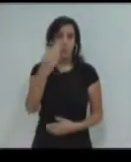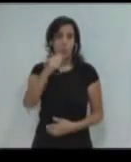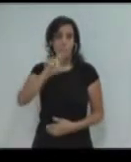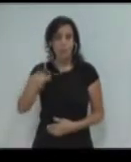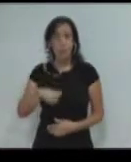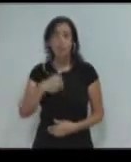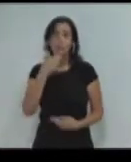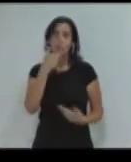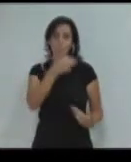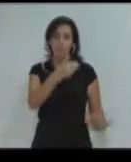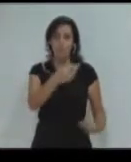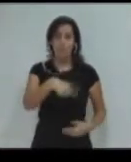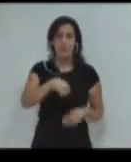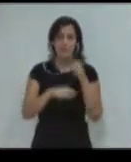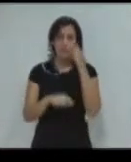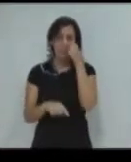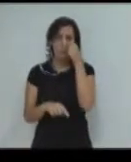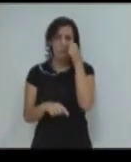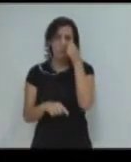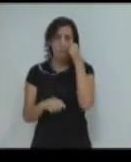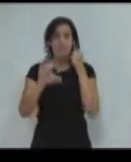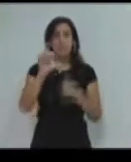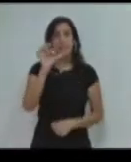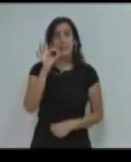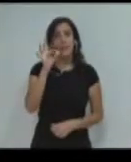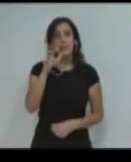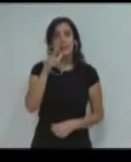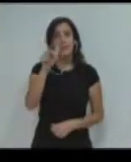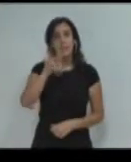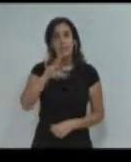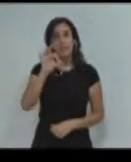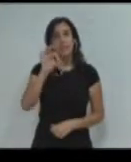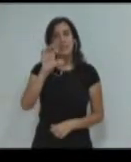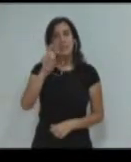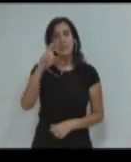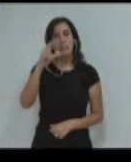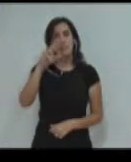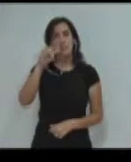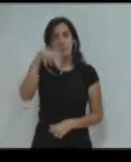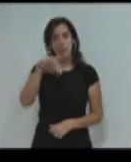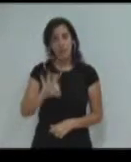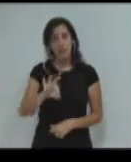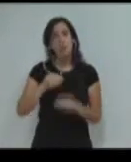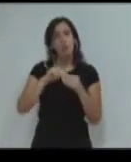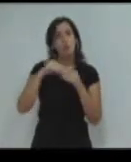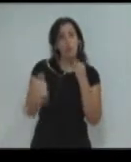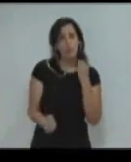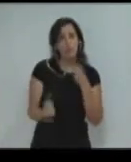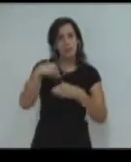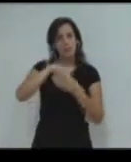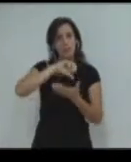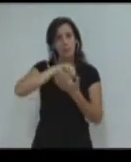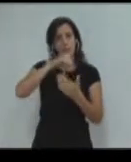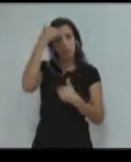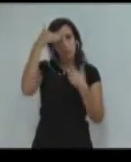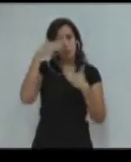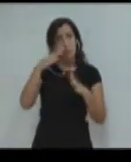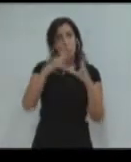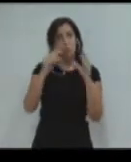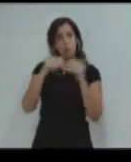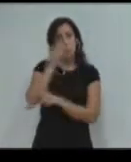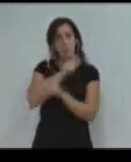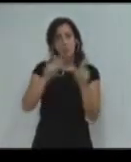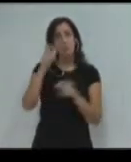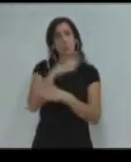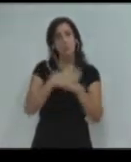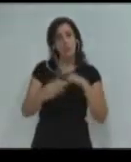Gracias, muchas gracias a vosotros. Y Esther Sevillano Asensio es documentalista del Centro de Atención a Universitarios con